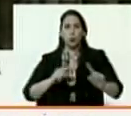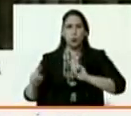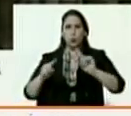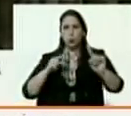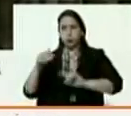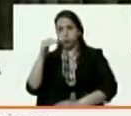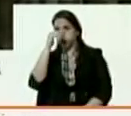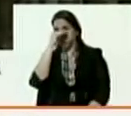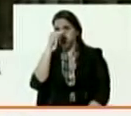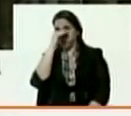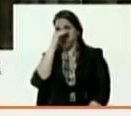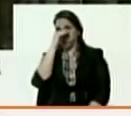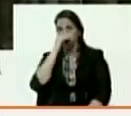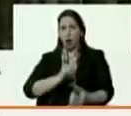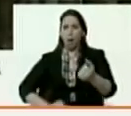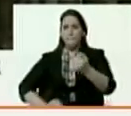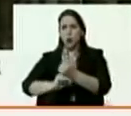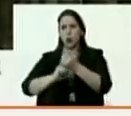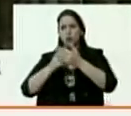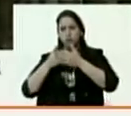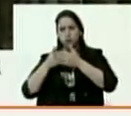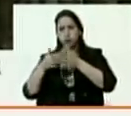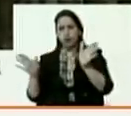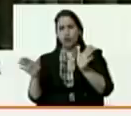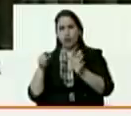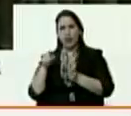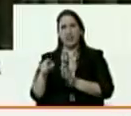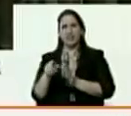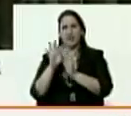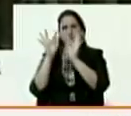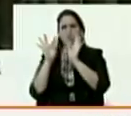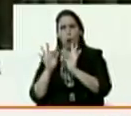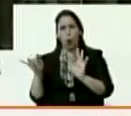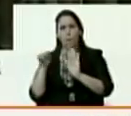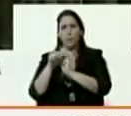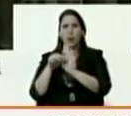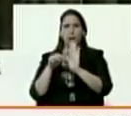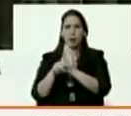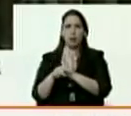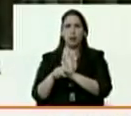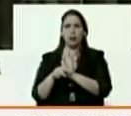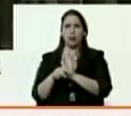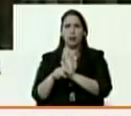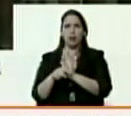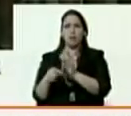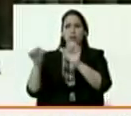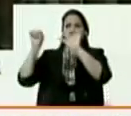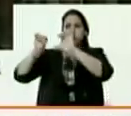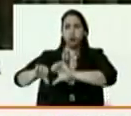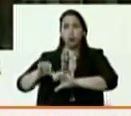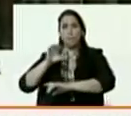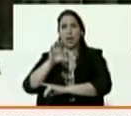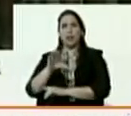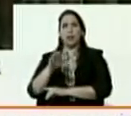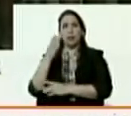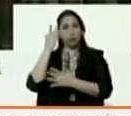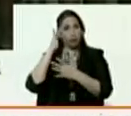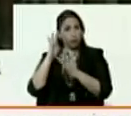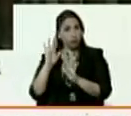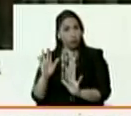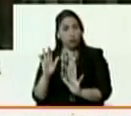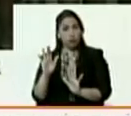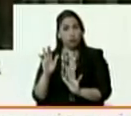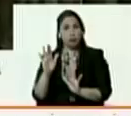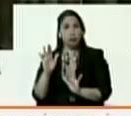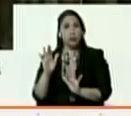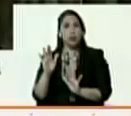mercenarios, apoyen abiertamente este tipo de medida en perjuicio de la nación, pretendiendo la